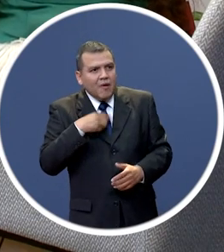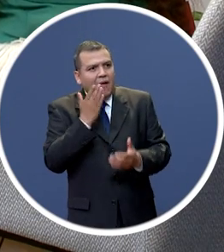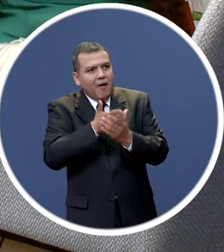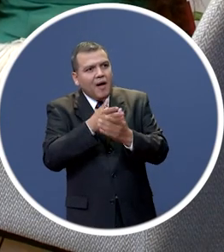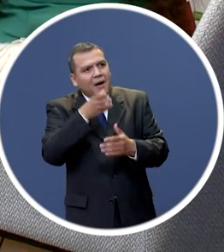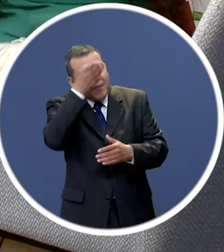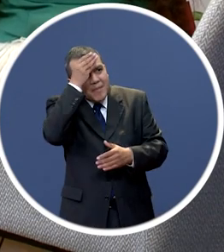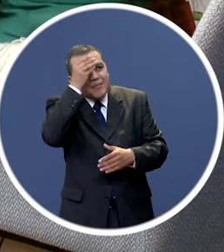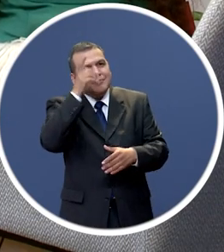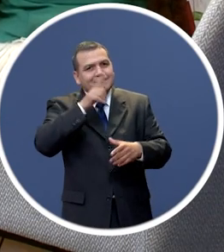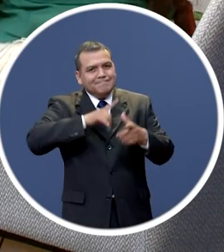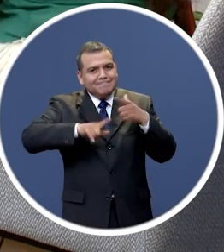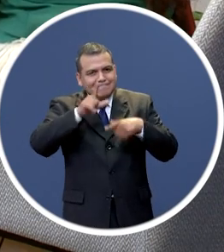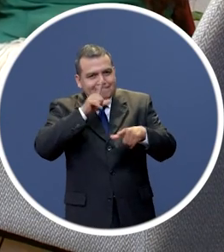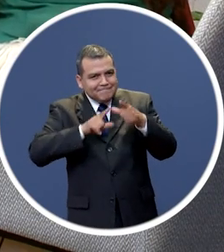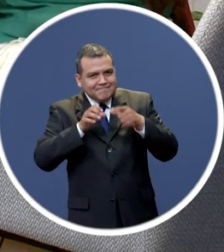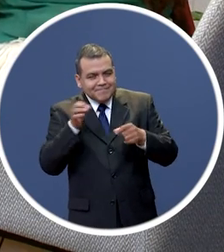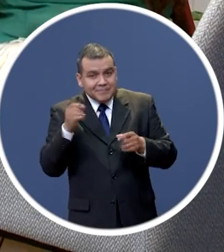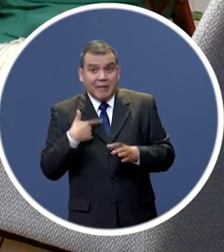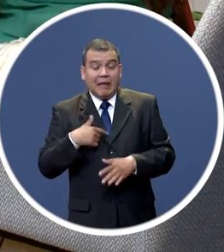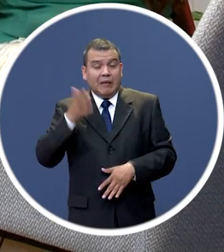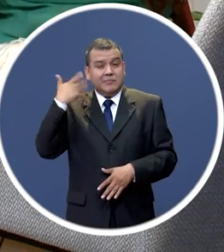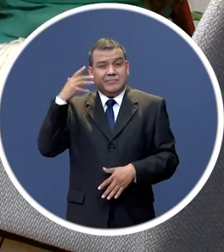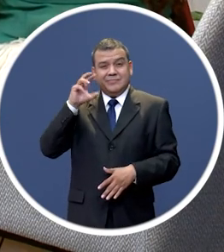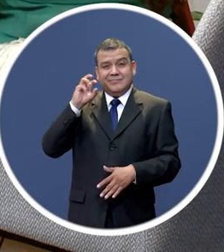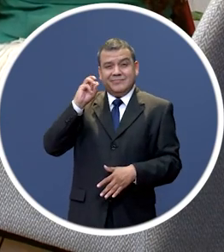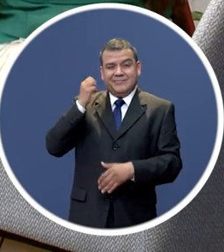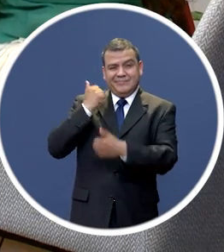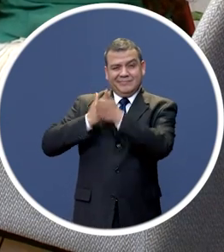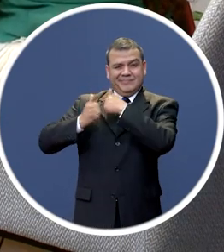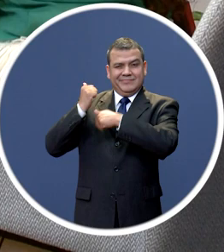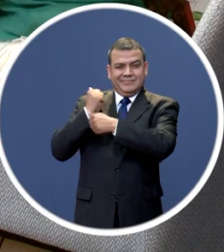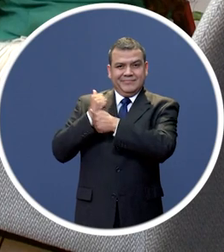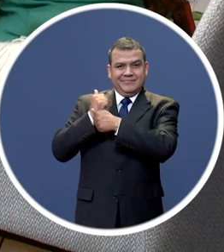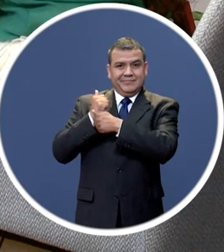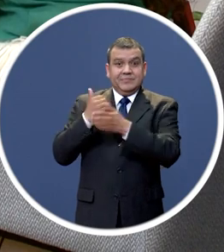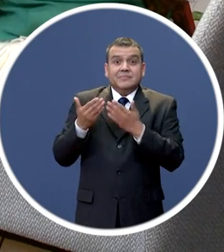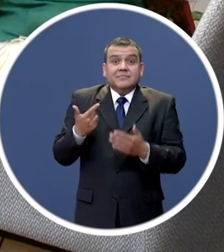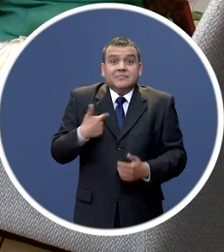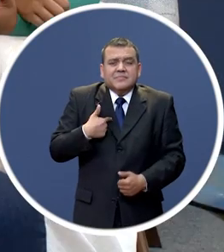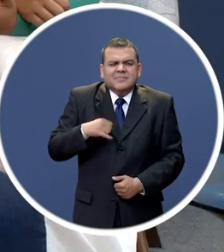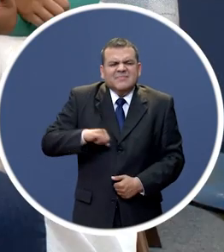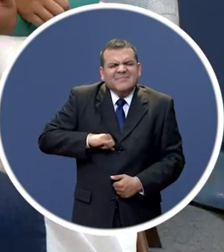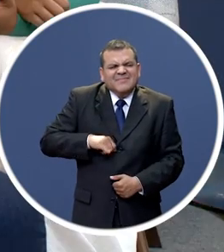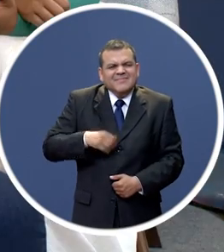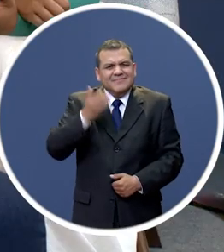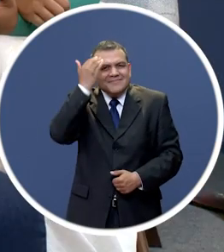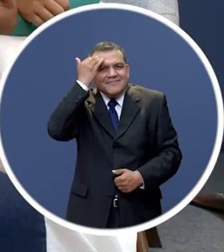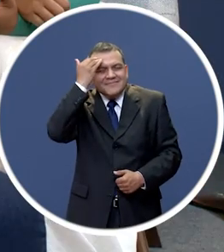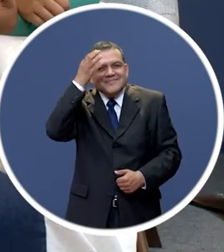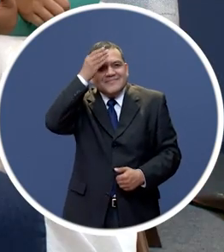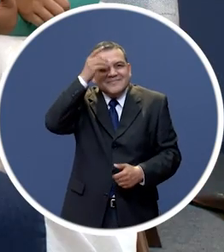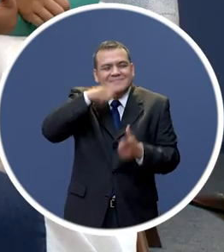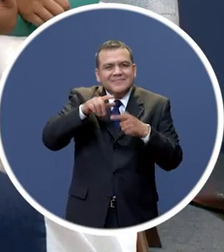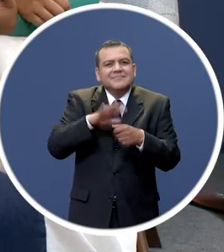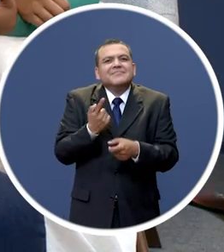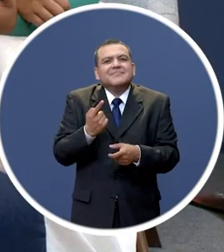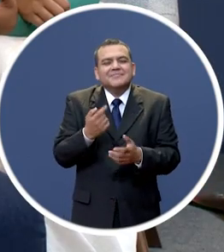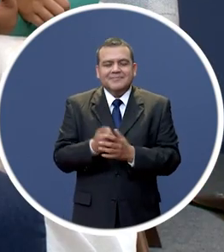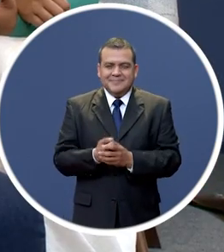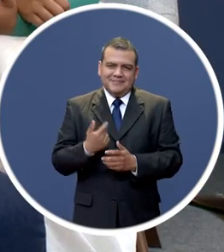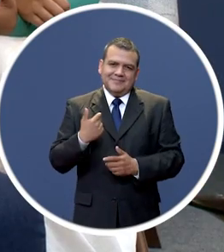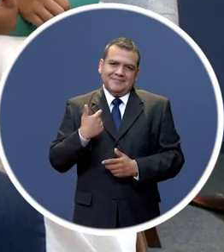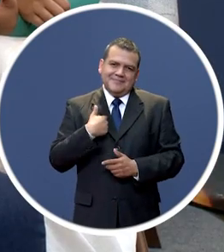la lengua de señas. Eso ya hace 30 años casi. Ahora, mi interés y mi deseo de, yo creo que parte